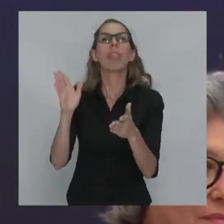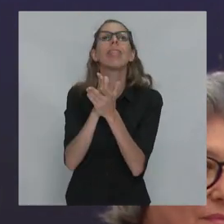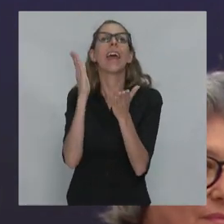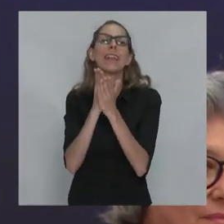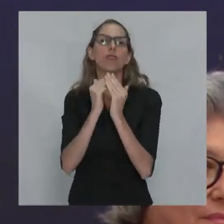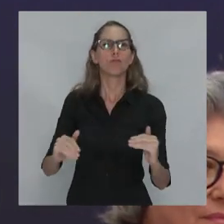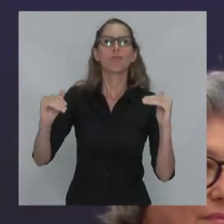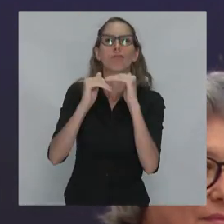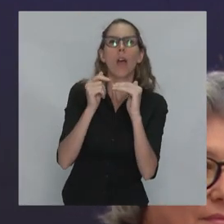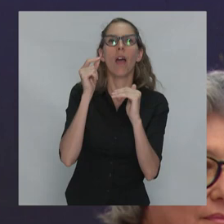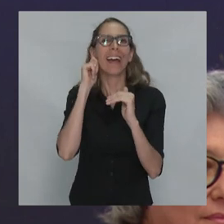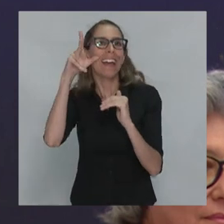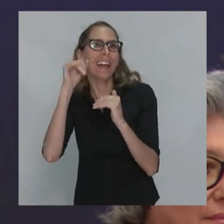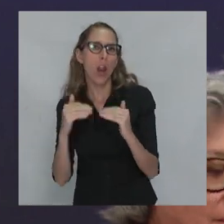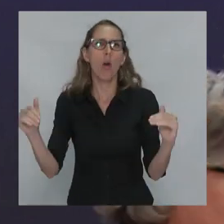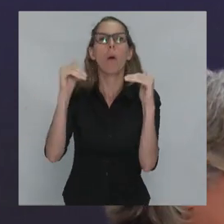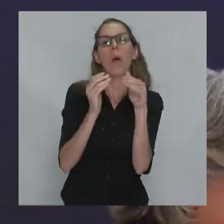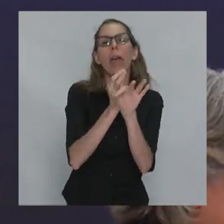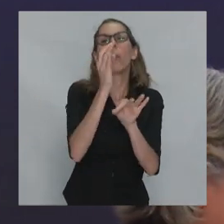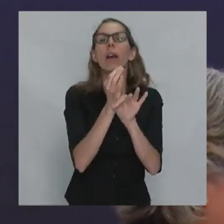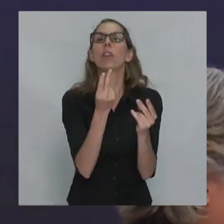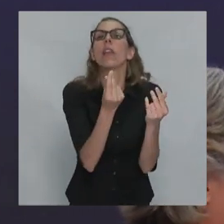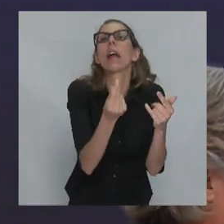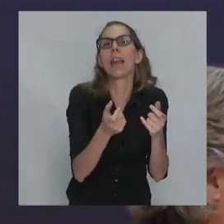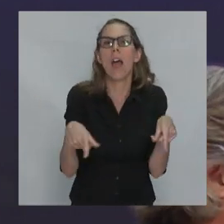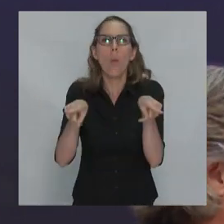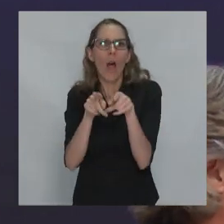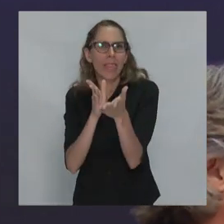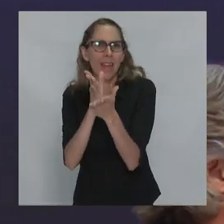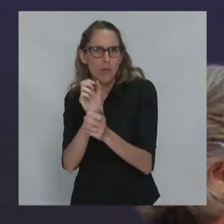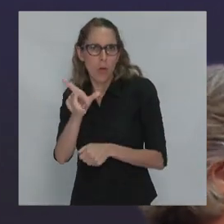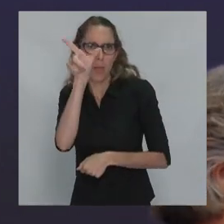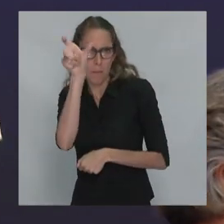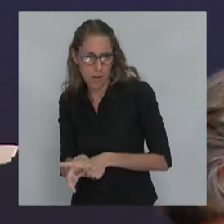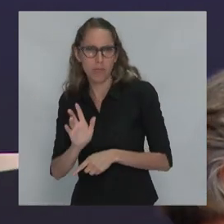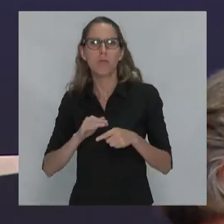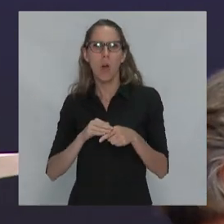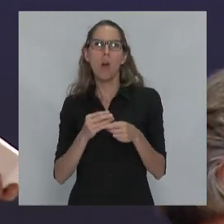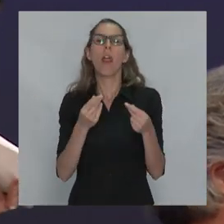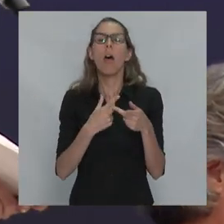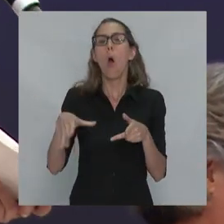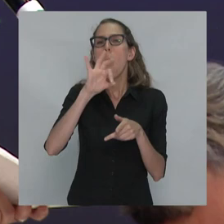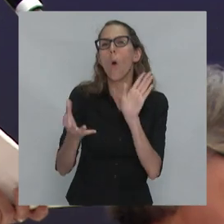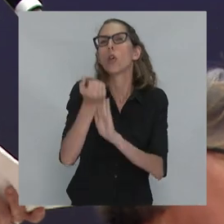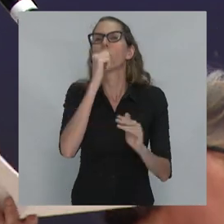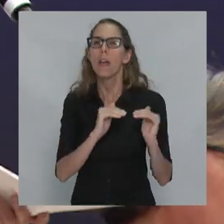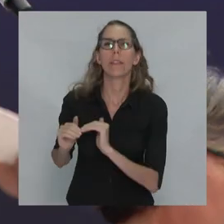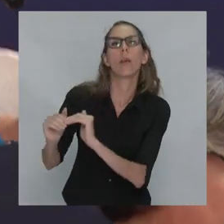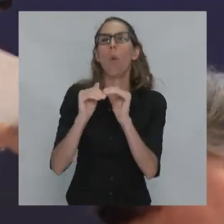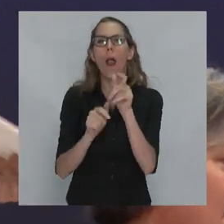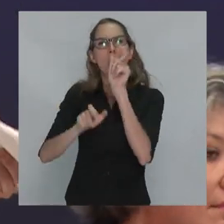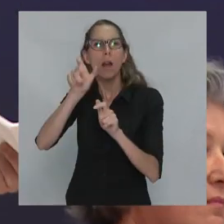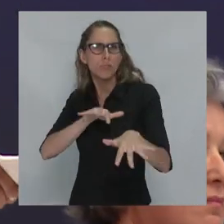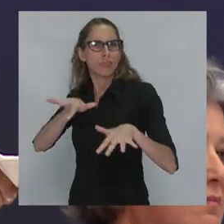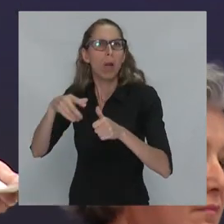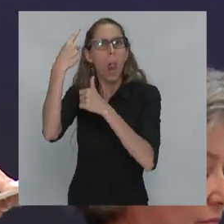de género, de educación de calidad como derecho humano, de igualdad de oportunidades y de ciudadanía activa.